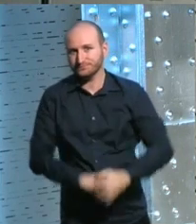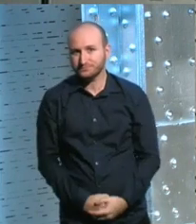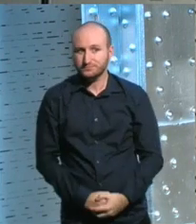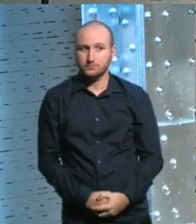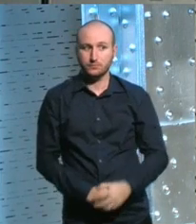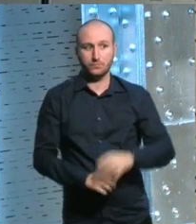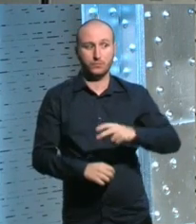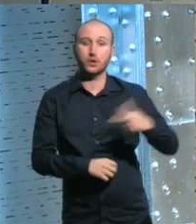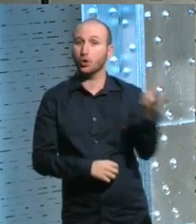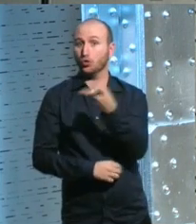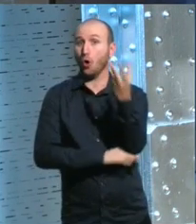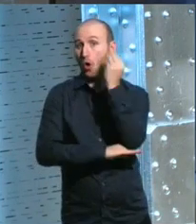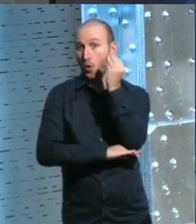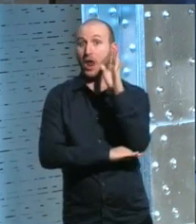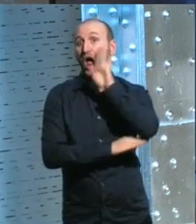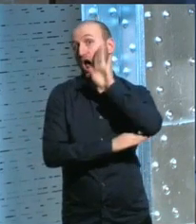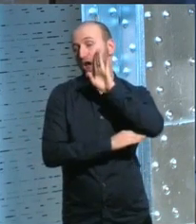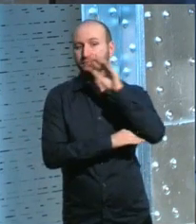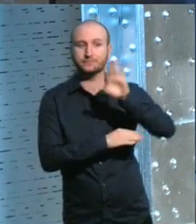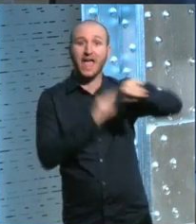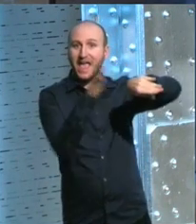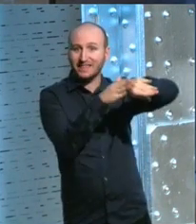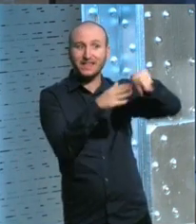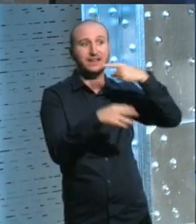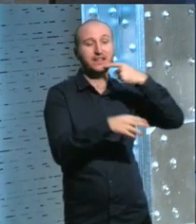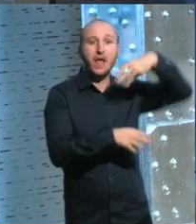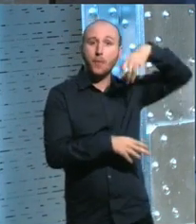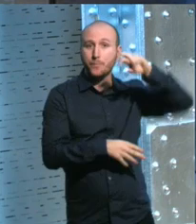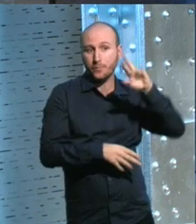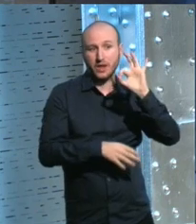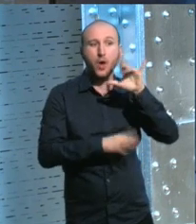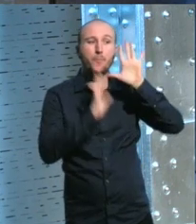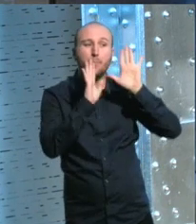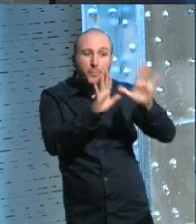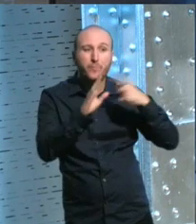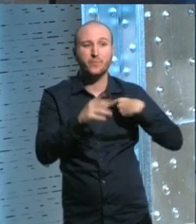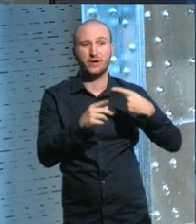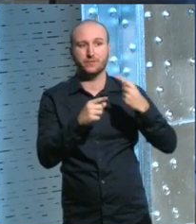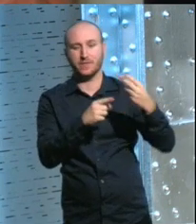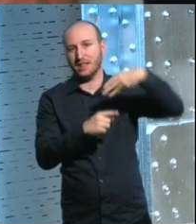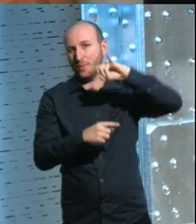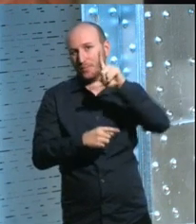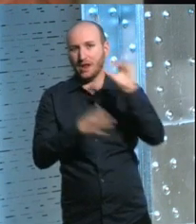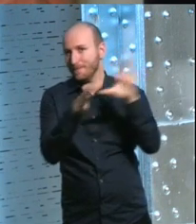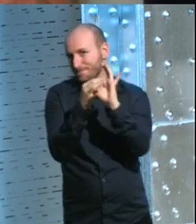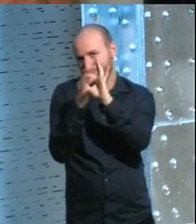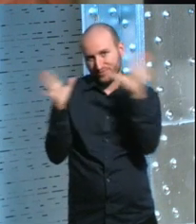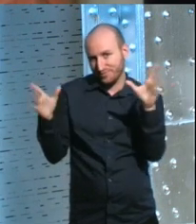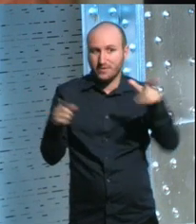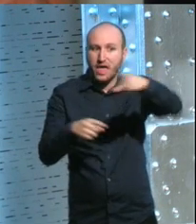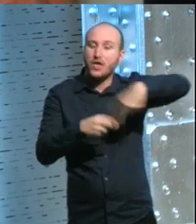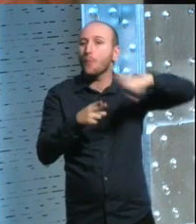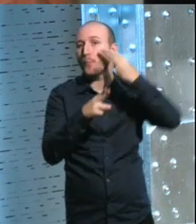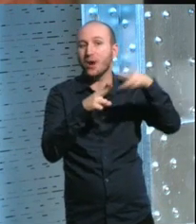Esos 2 jóvenes, el joven de la izquierda se llama Milosevic, pero no tiene nada que ver con el Milosevic, están cambiando la política.